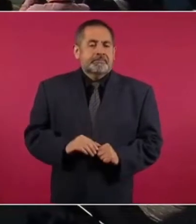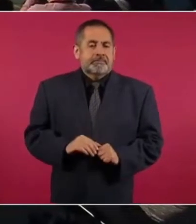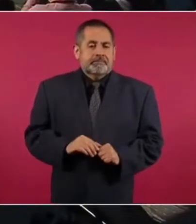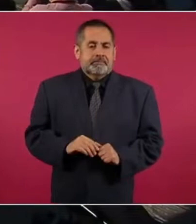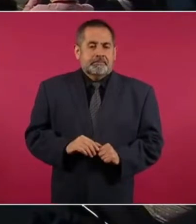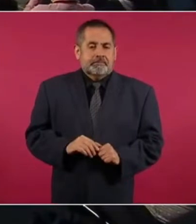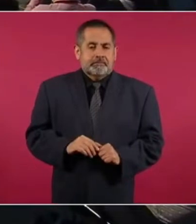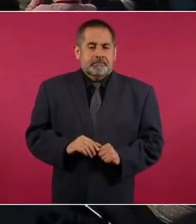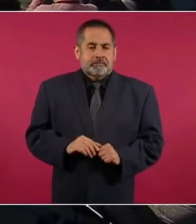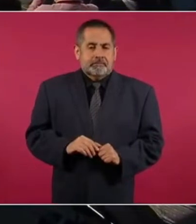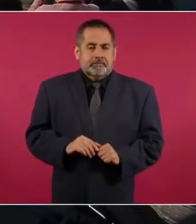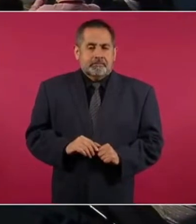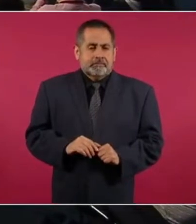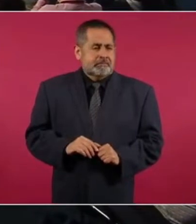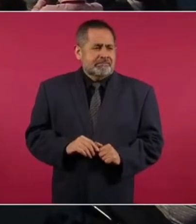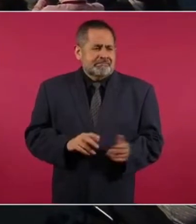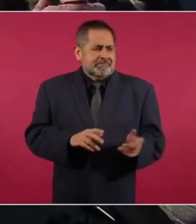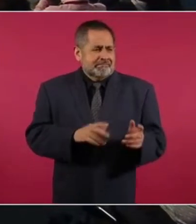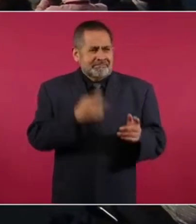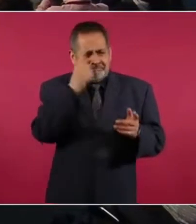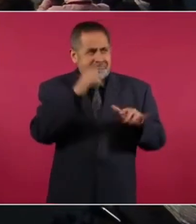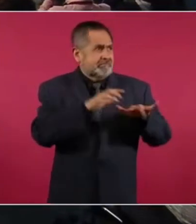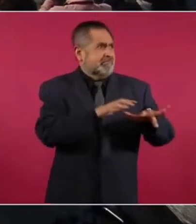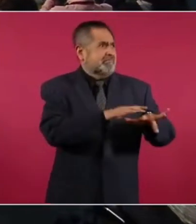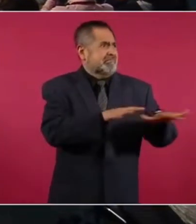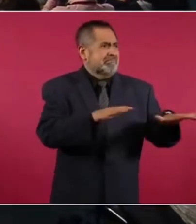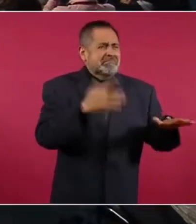que bastaba con leer los periódicos